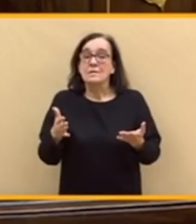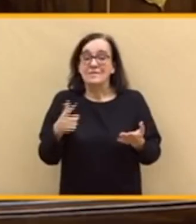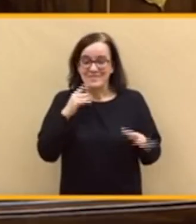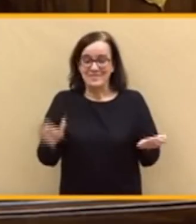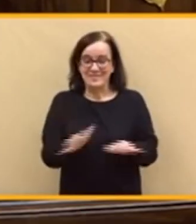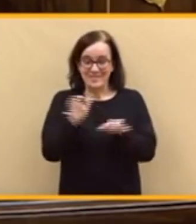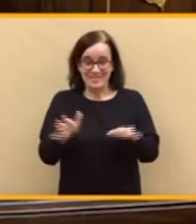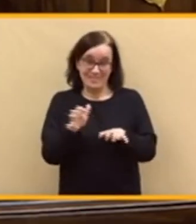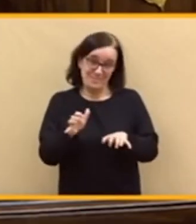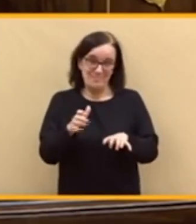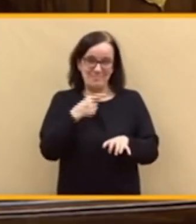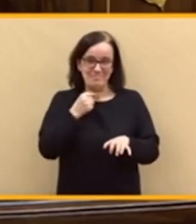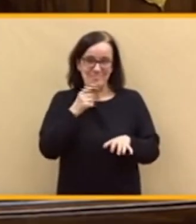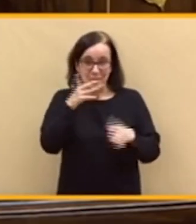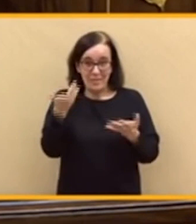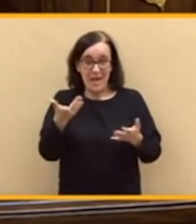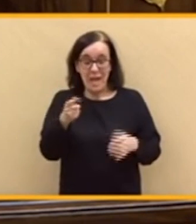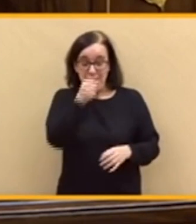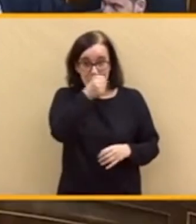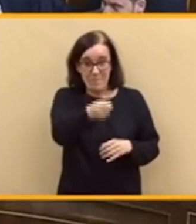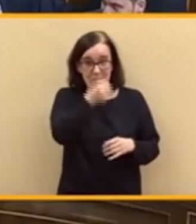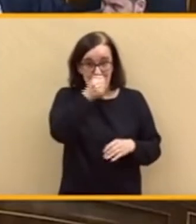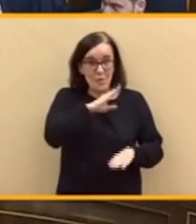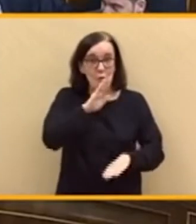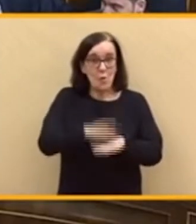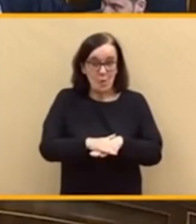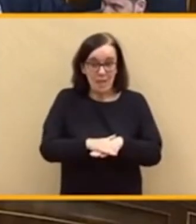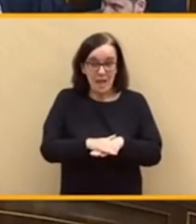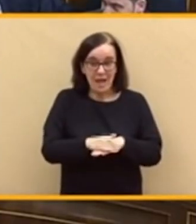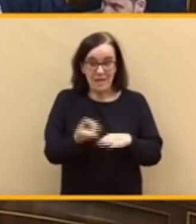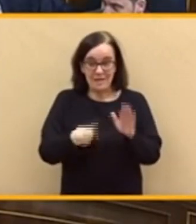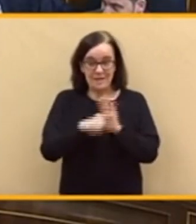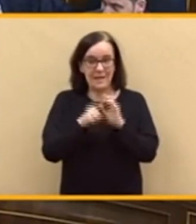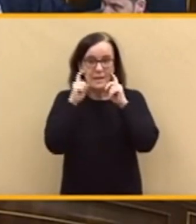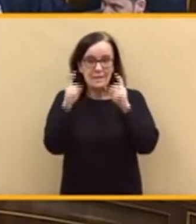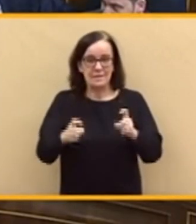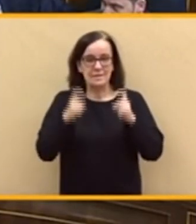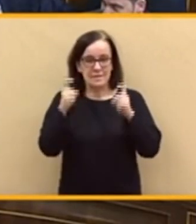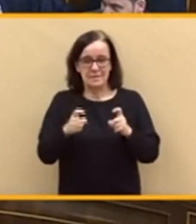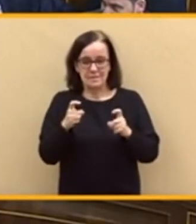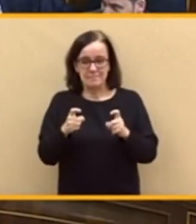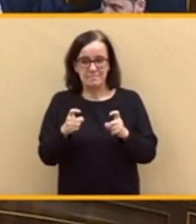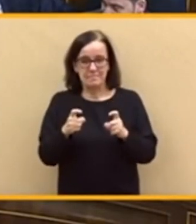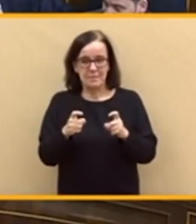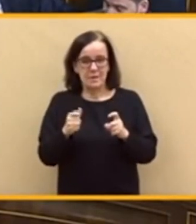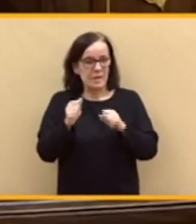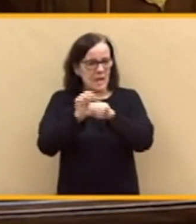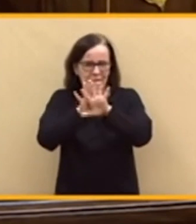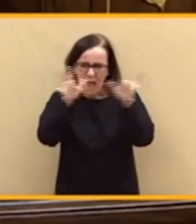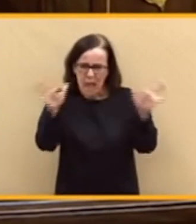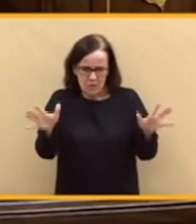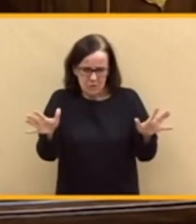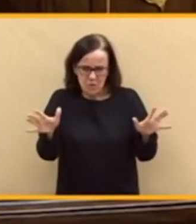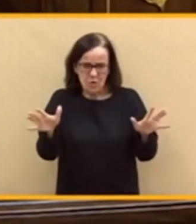hacemos para que el psoe cumpla intentaré ser muy claro y evidentemente